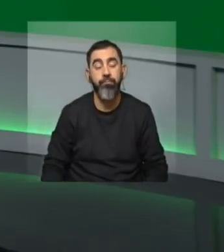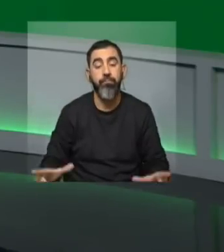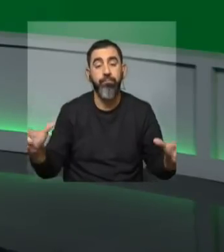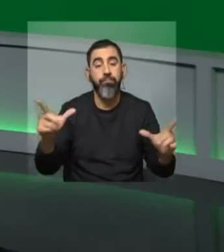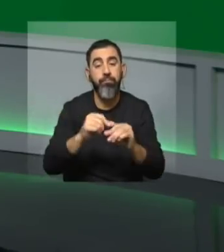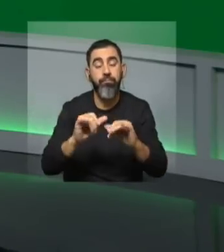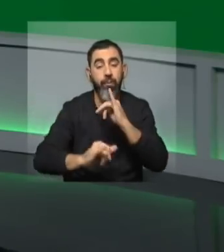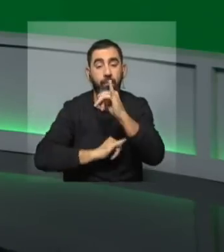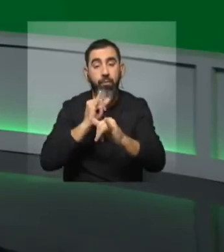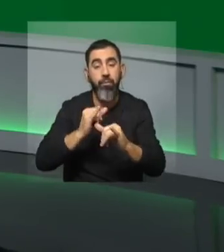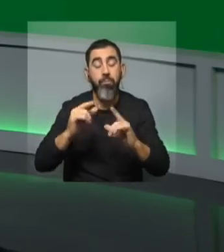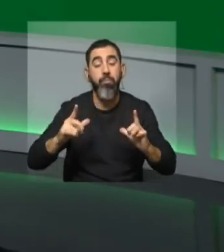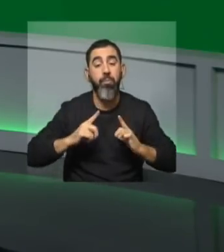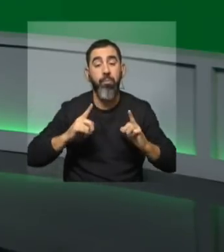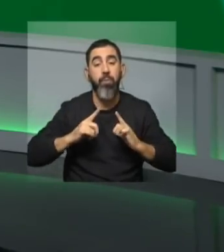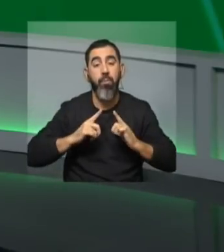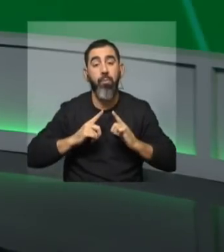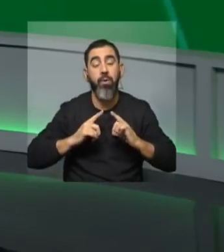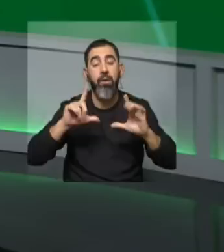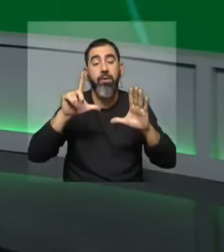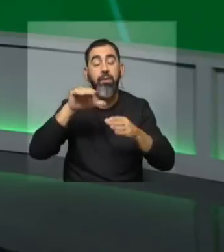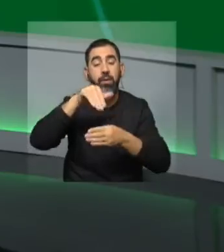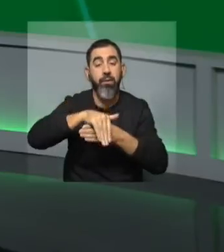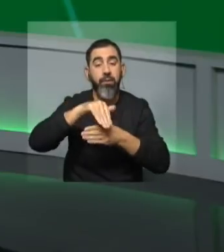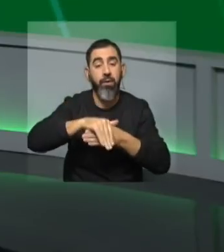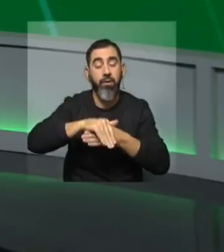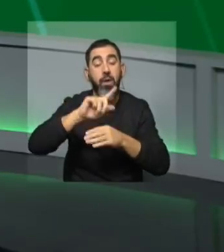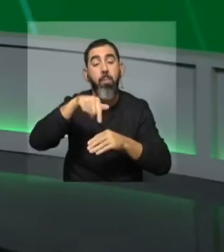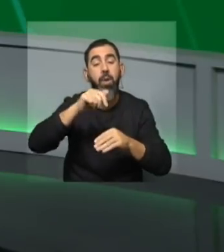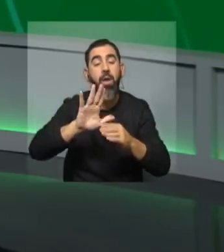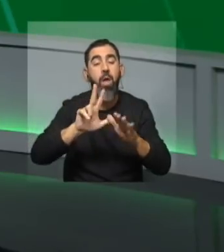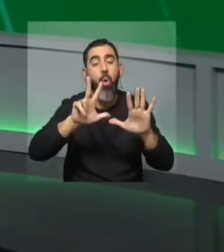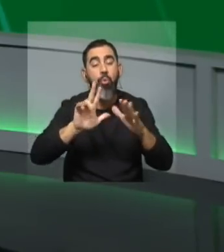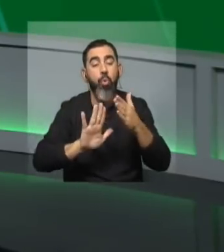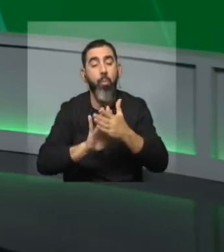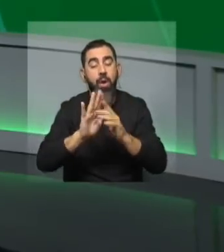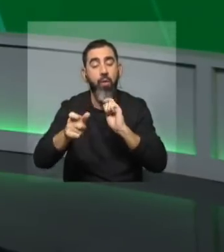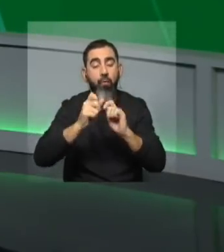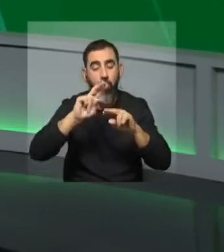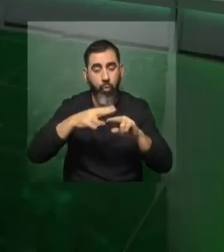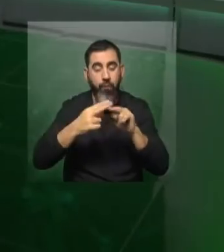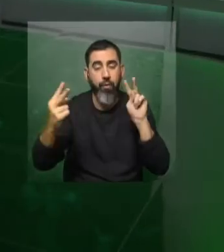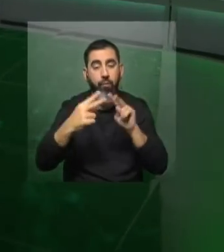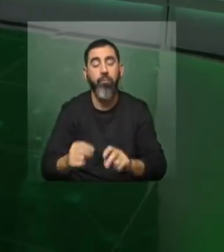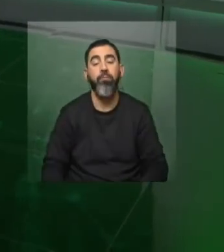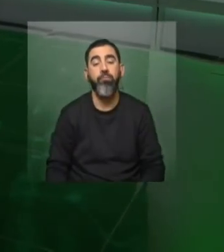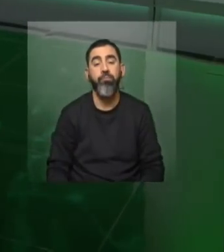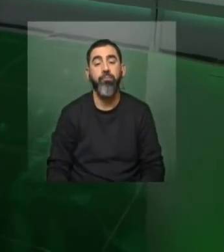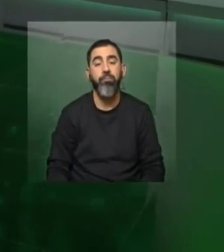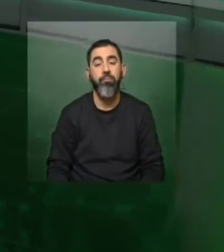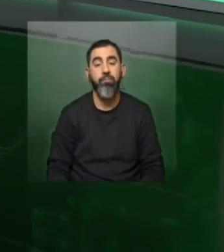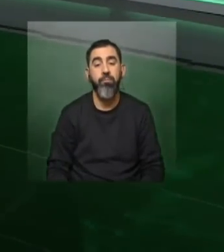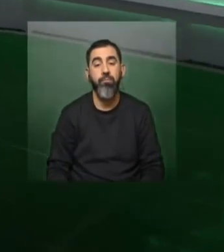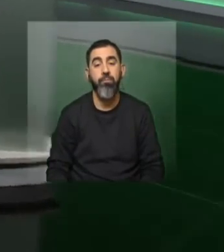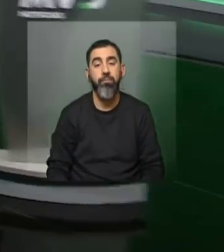vamos. Como siempre, los esperamos a las 19 horas y mañana tempranito a las 8 de la mañana. Que pasen bien. Hasta mañana.